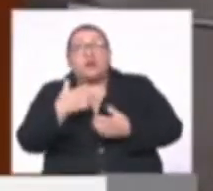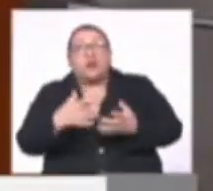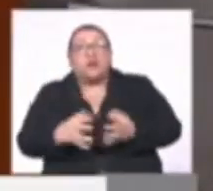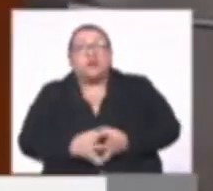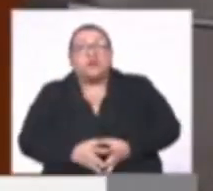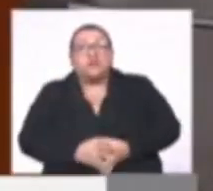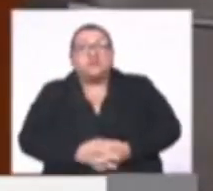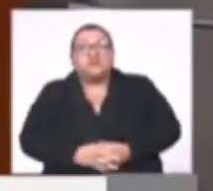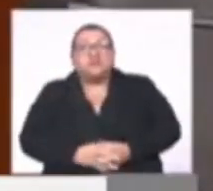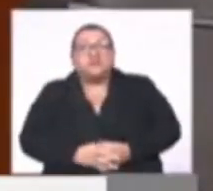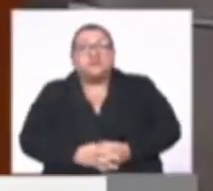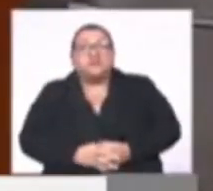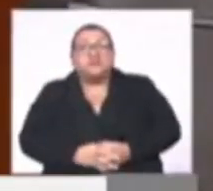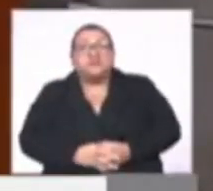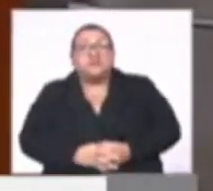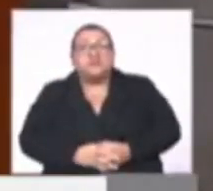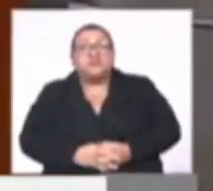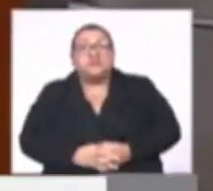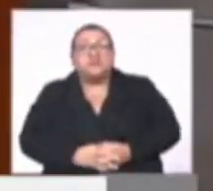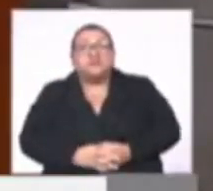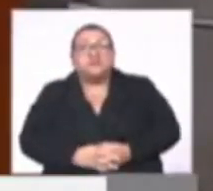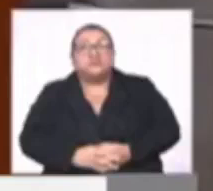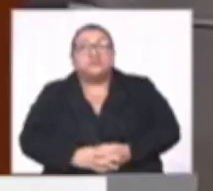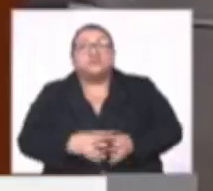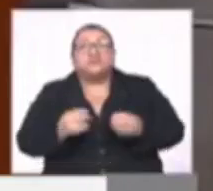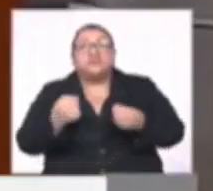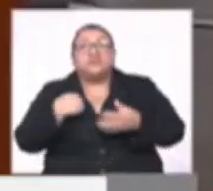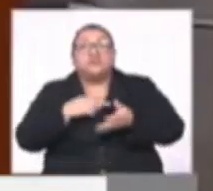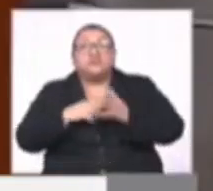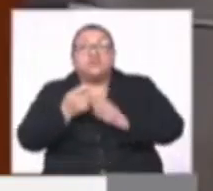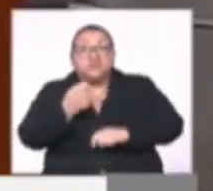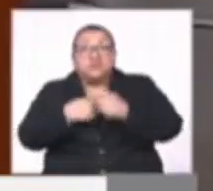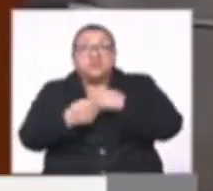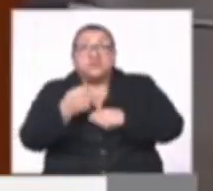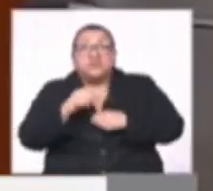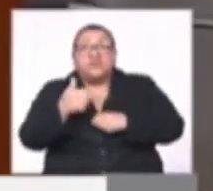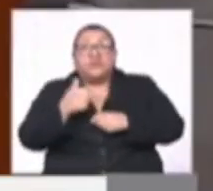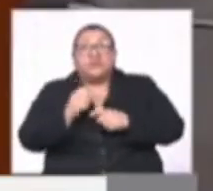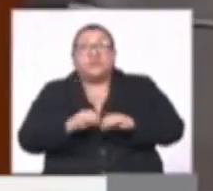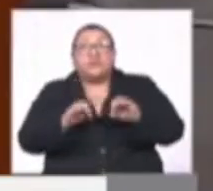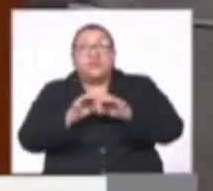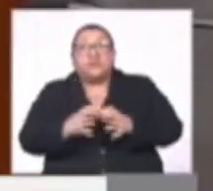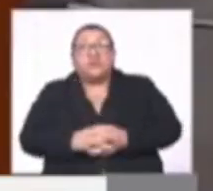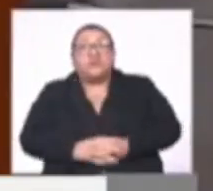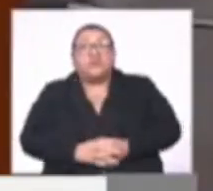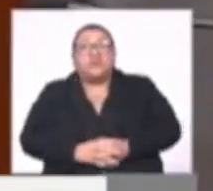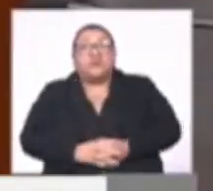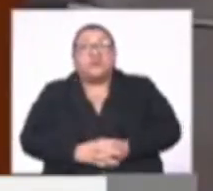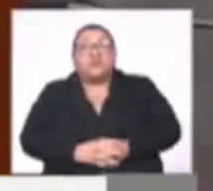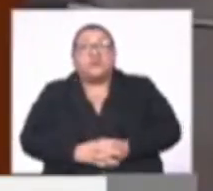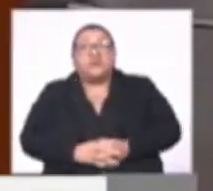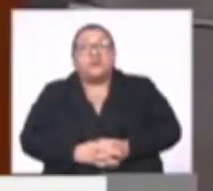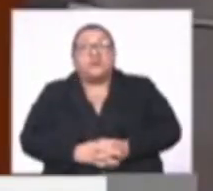productos agrícolas. Lo adquieren importando de la India. Y sobre la opinión